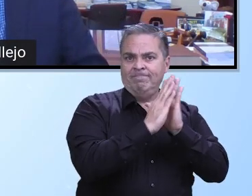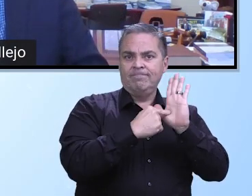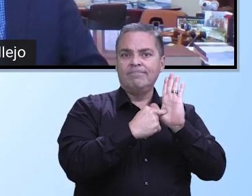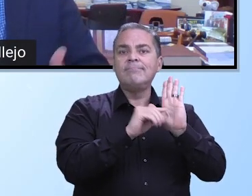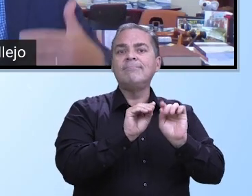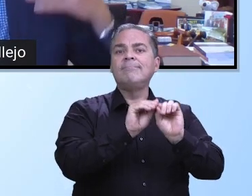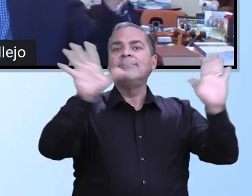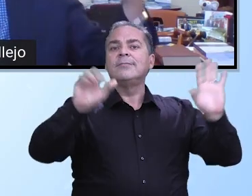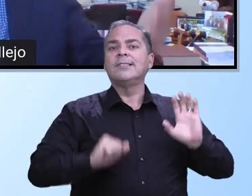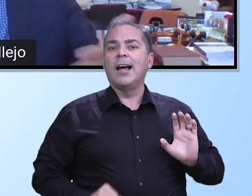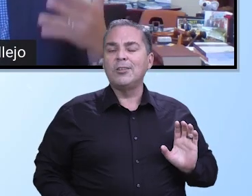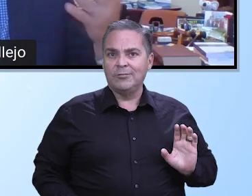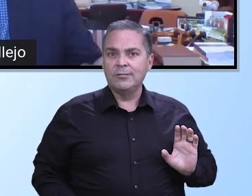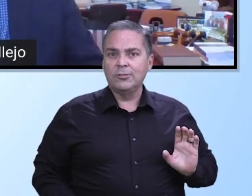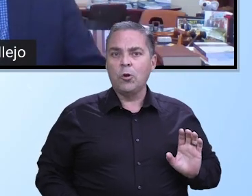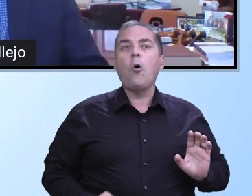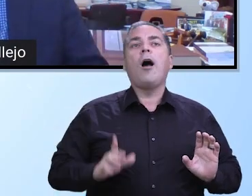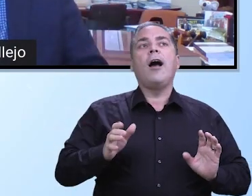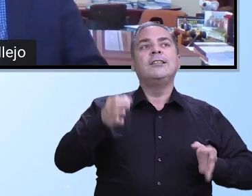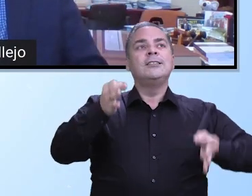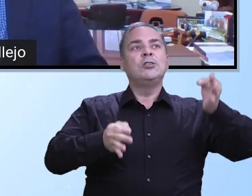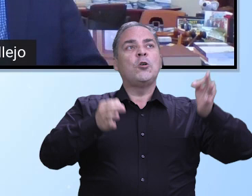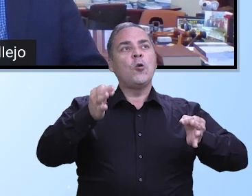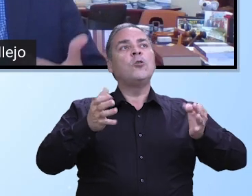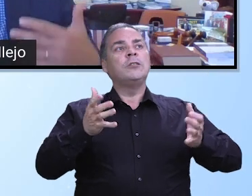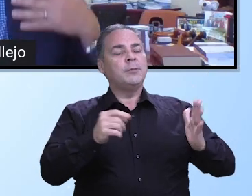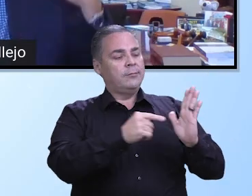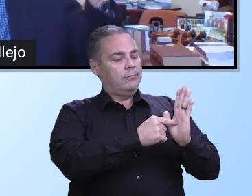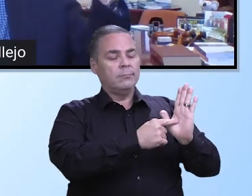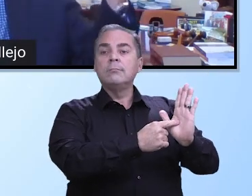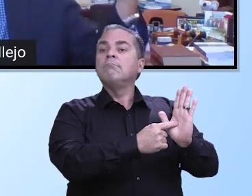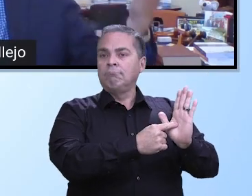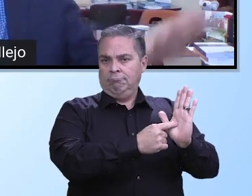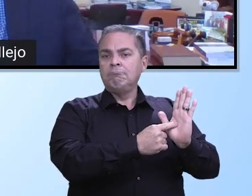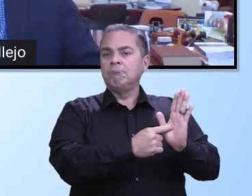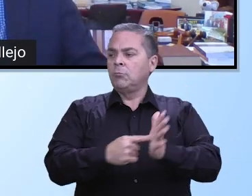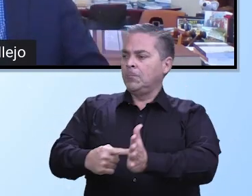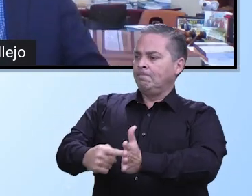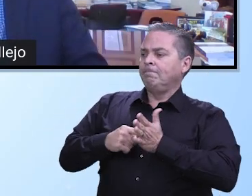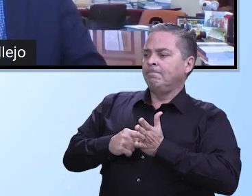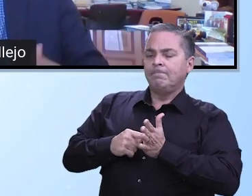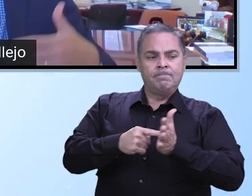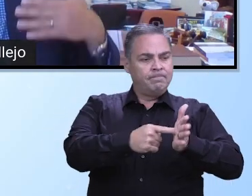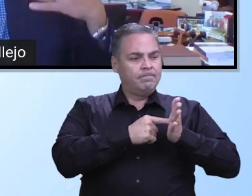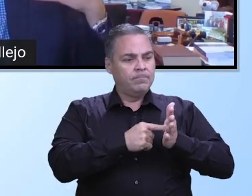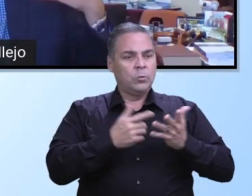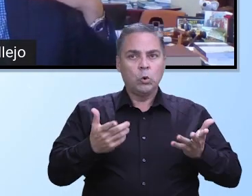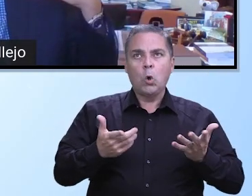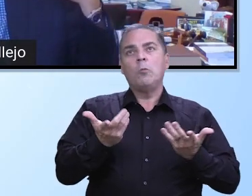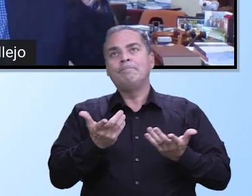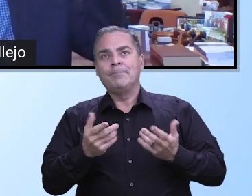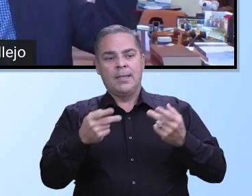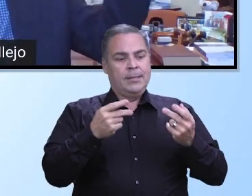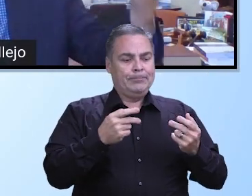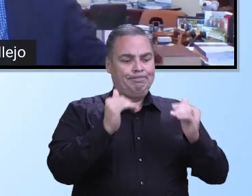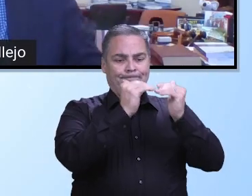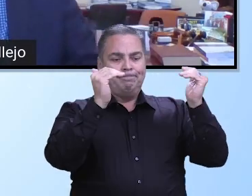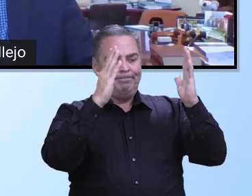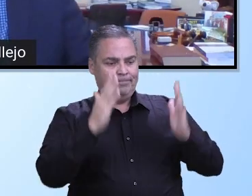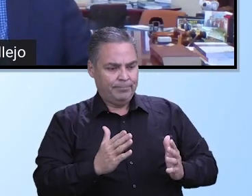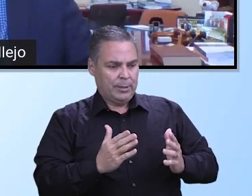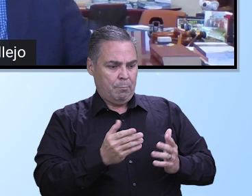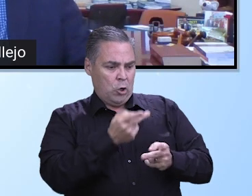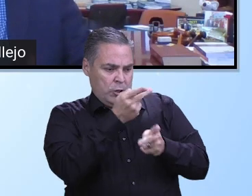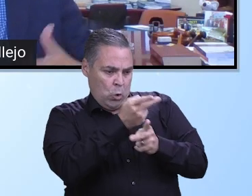para poder reclamarlo. Así, si buscáramos la ley, también vamos a ver cuáles son las obligaciones de los establecimientos de cuidado, cuáles son las obligaciones de las